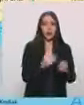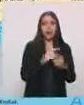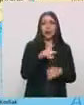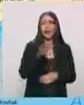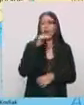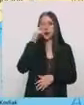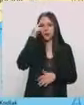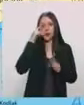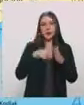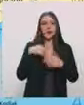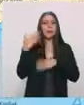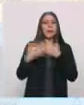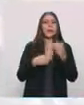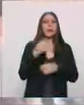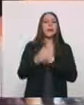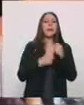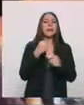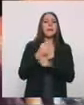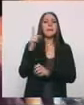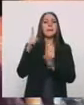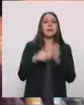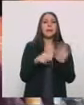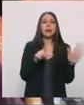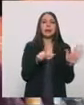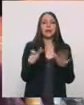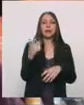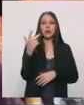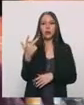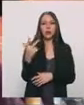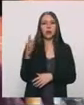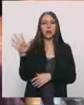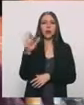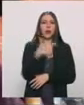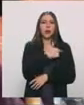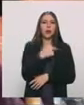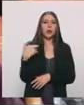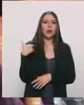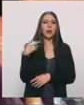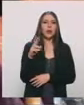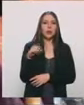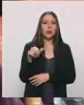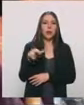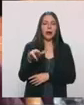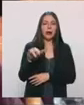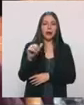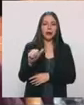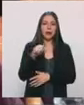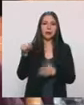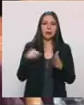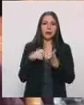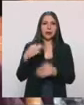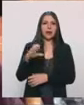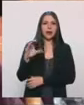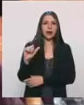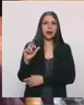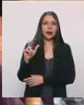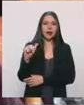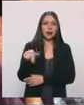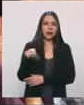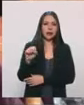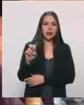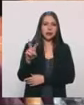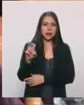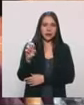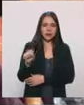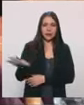a 1708, a las planicies de Rumania, un lugar que se llama Caransebeș. Está el ejército